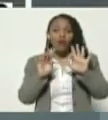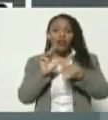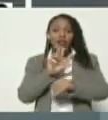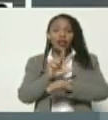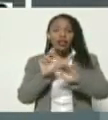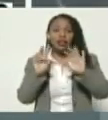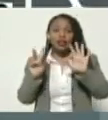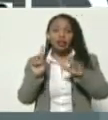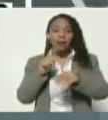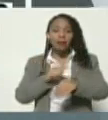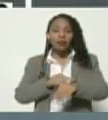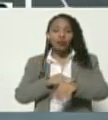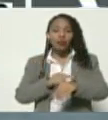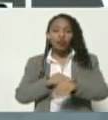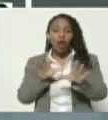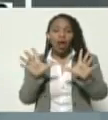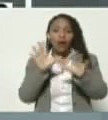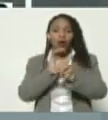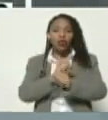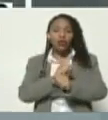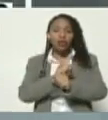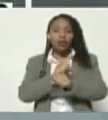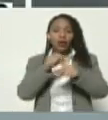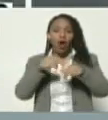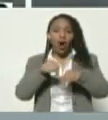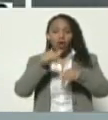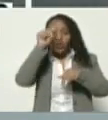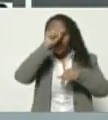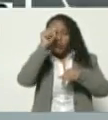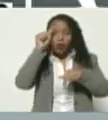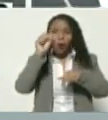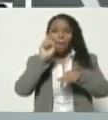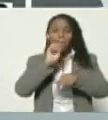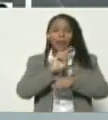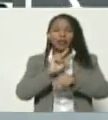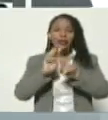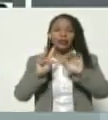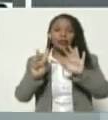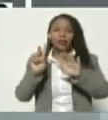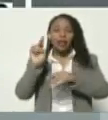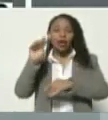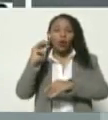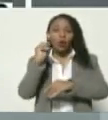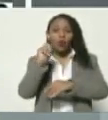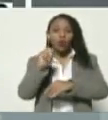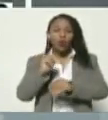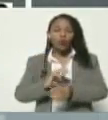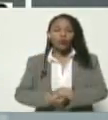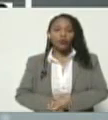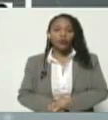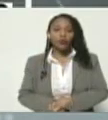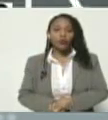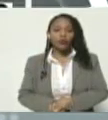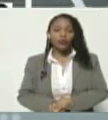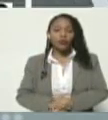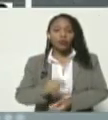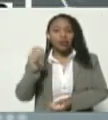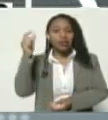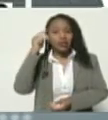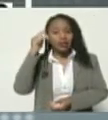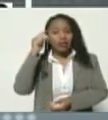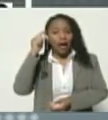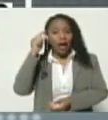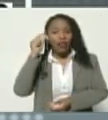9:37 de la noche. De hoy, domingo 27 de junio, el día de